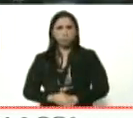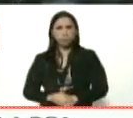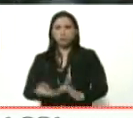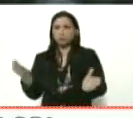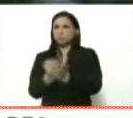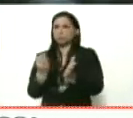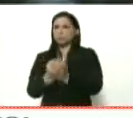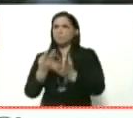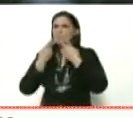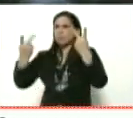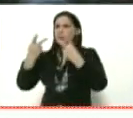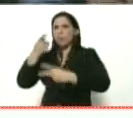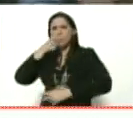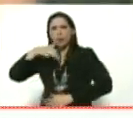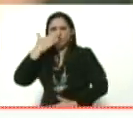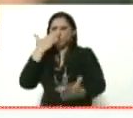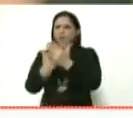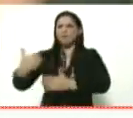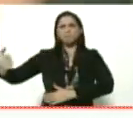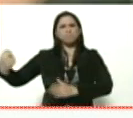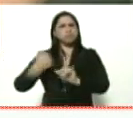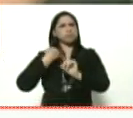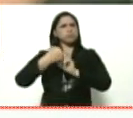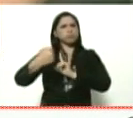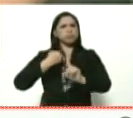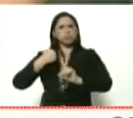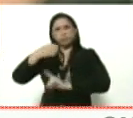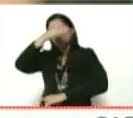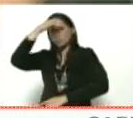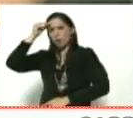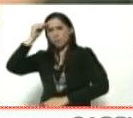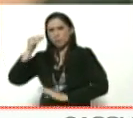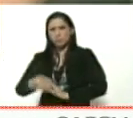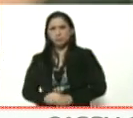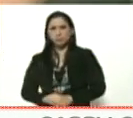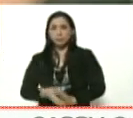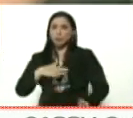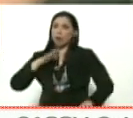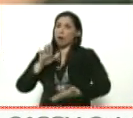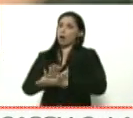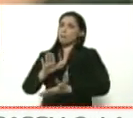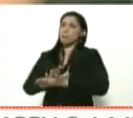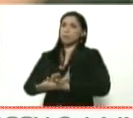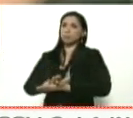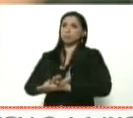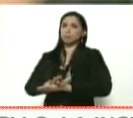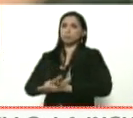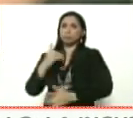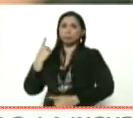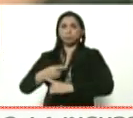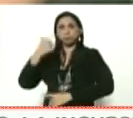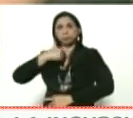siempre le digo al pueblo, frente a las amenazas de Donald Trump, calma y cordura,